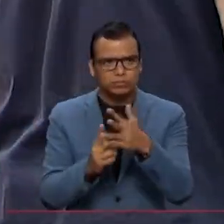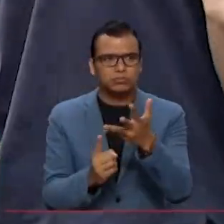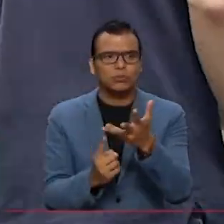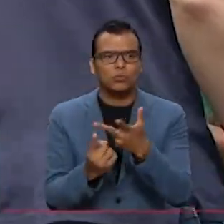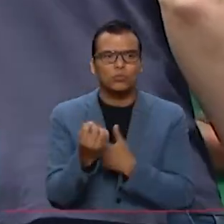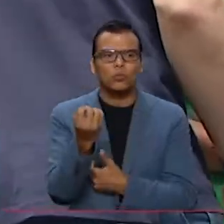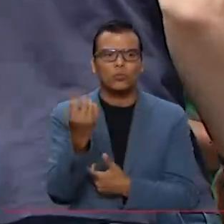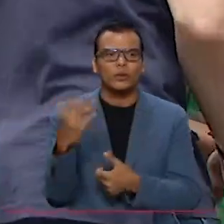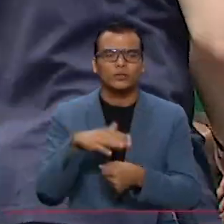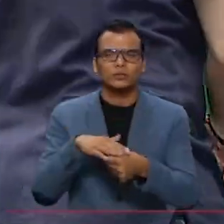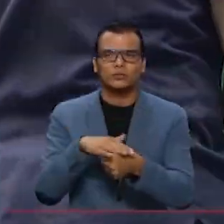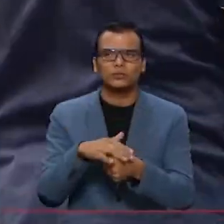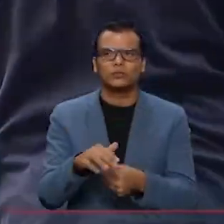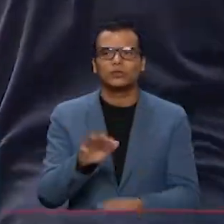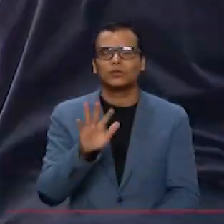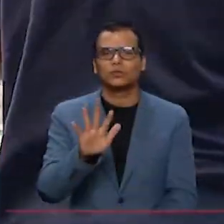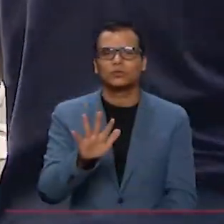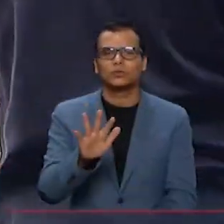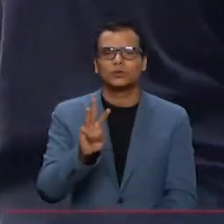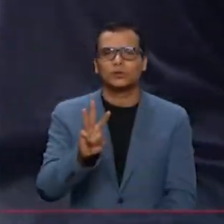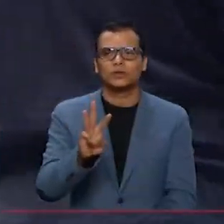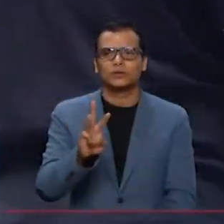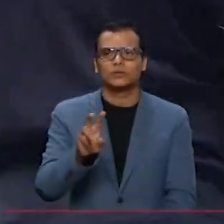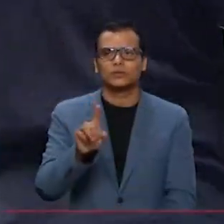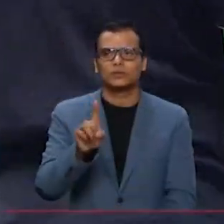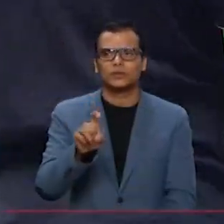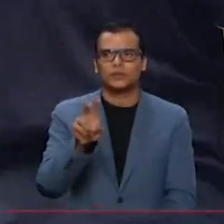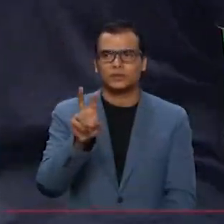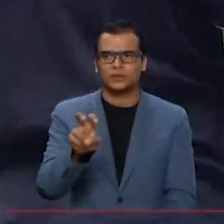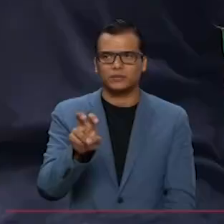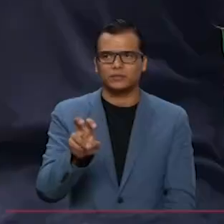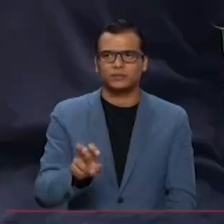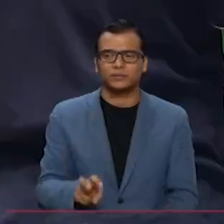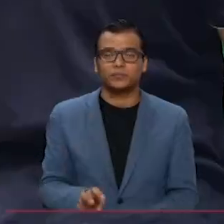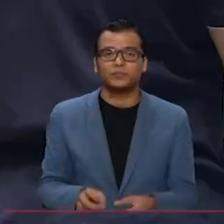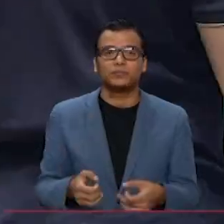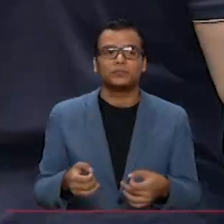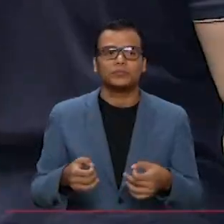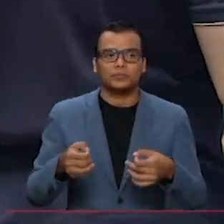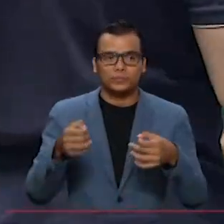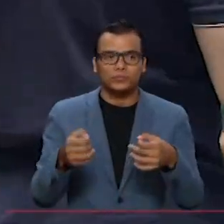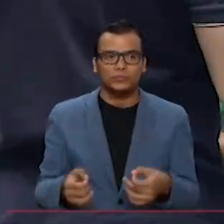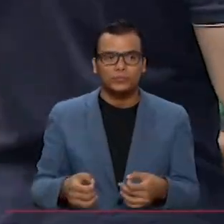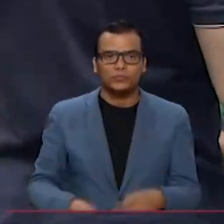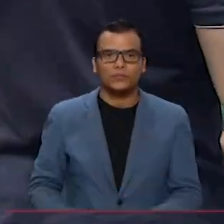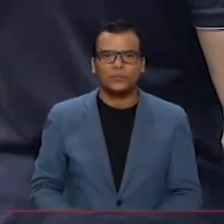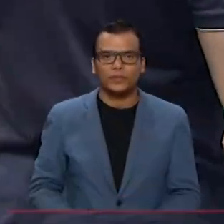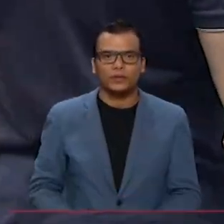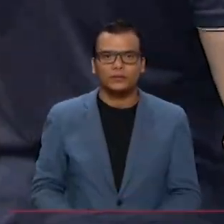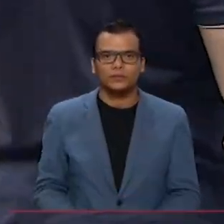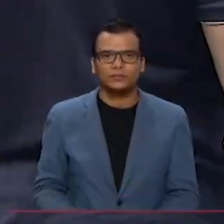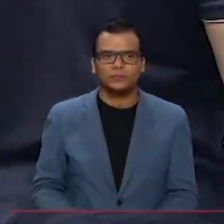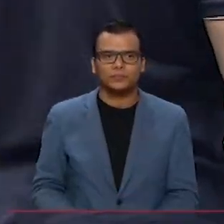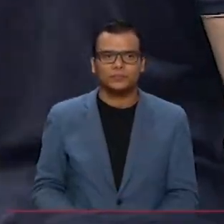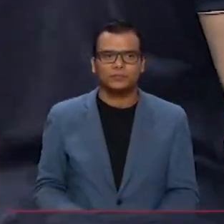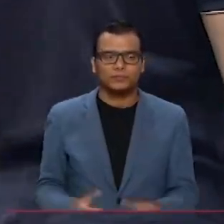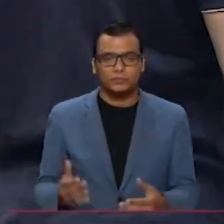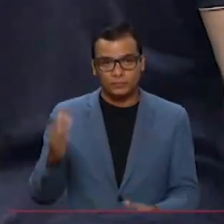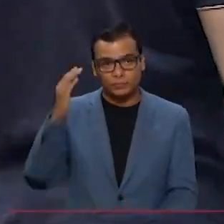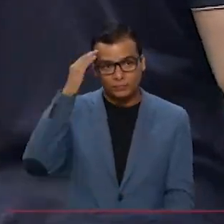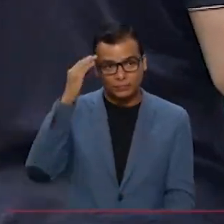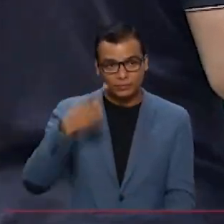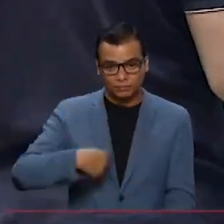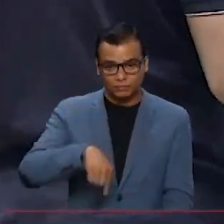podría decir que somos una de las ciudades que nos ponemos en la cabeza de este tema, dado que a diferencia